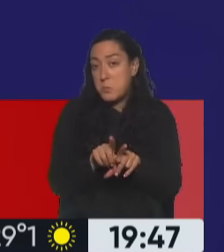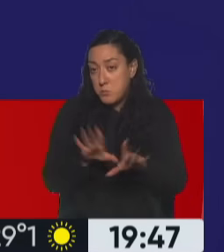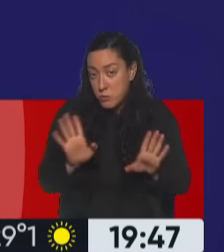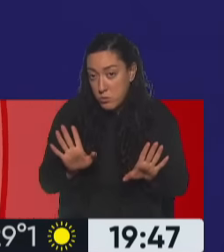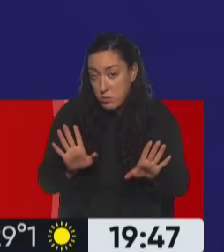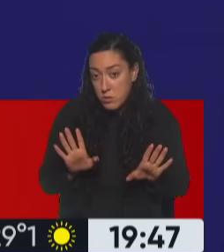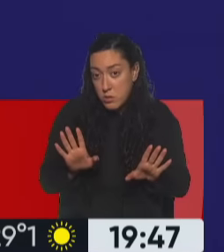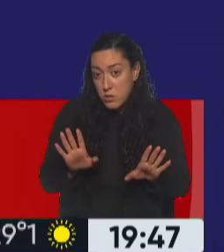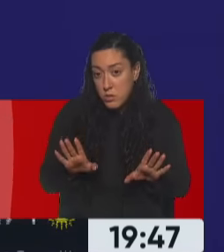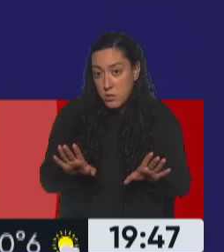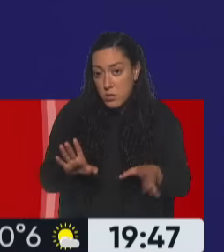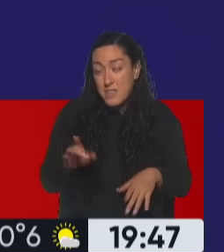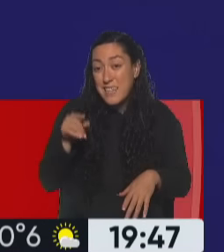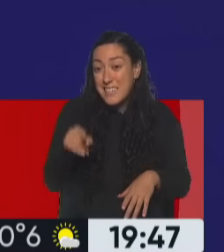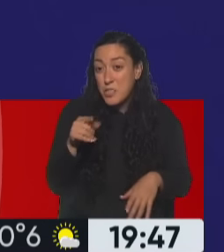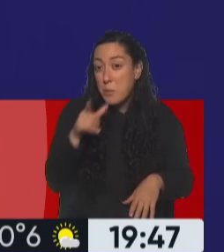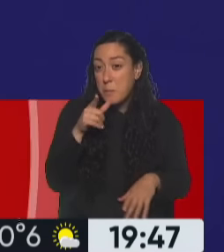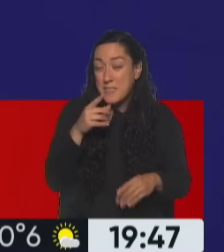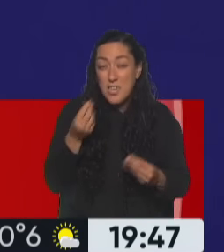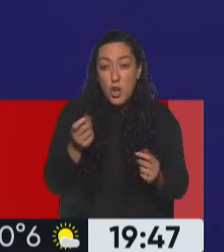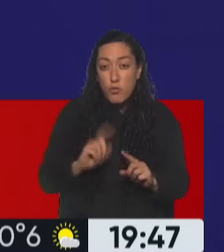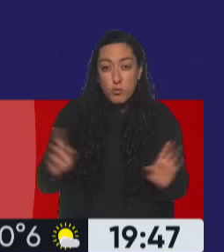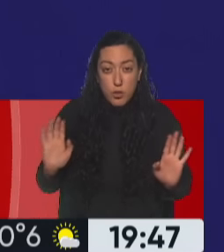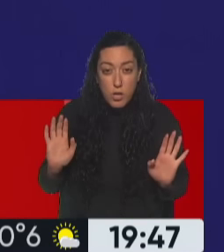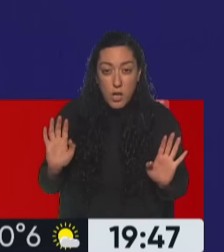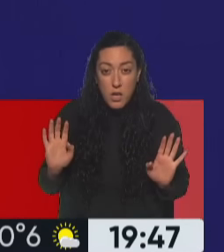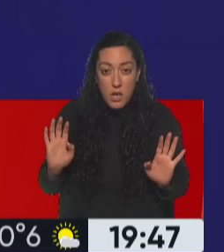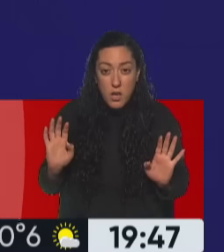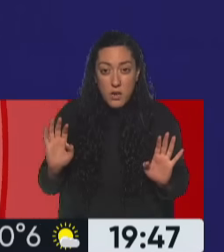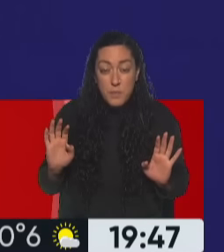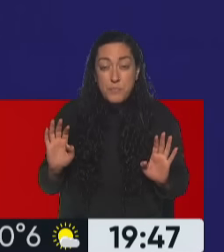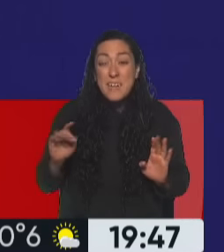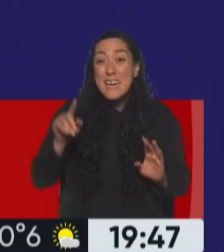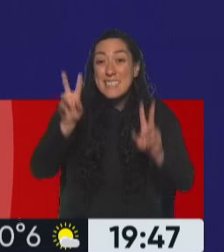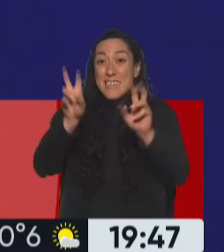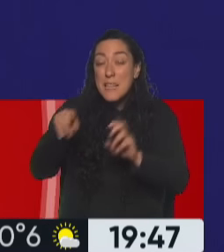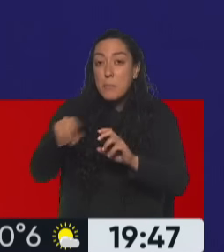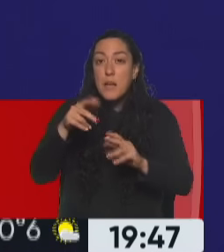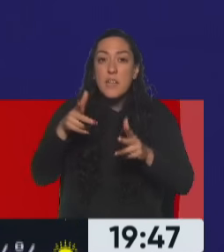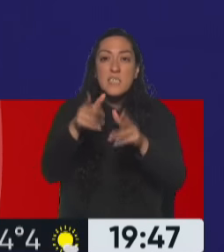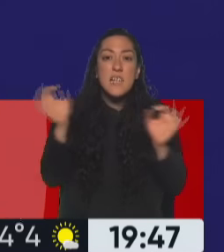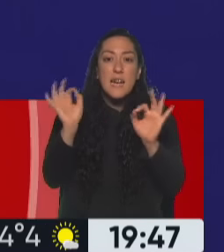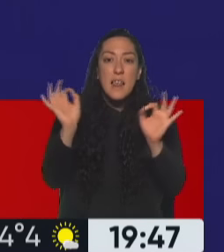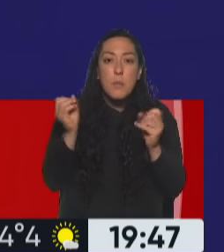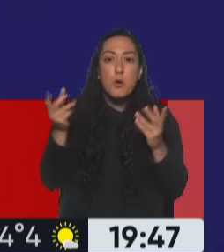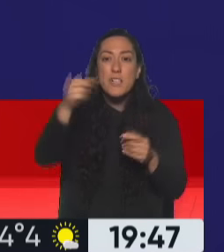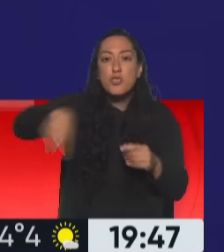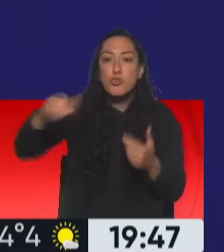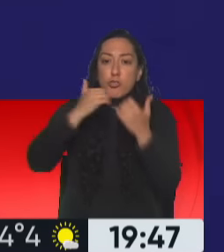Me parece que no funciona. O sea, digo, estas cosas ni siquiera las explicitan. No las explicitan porque no las